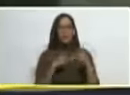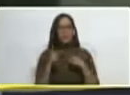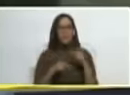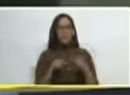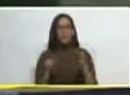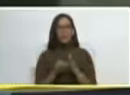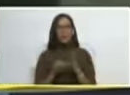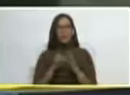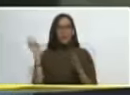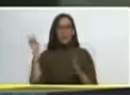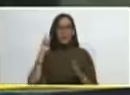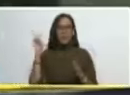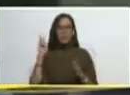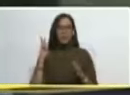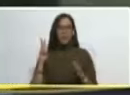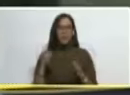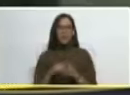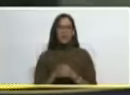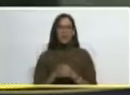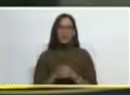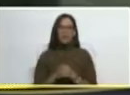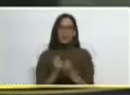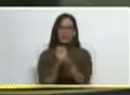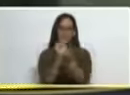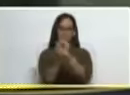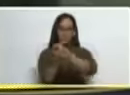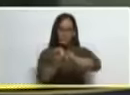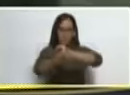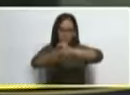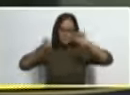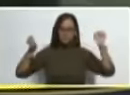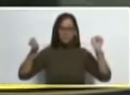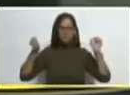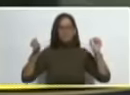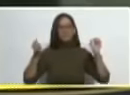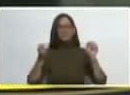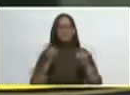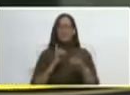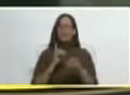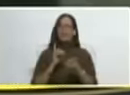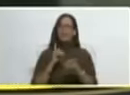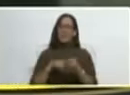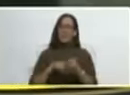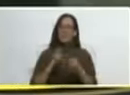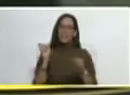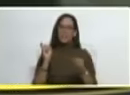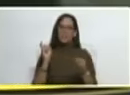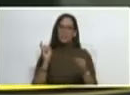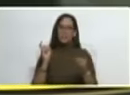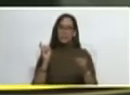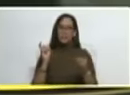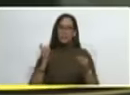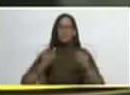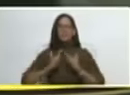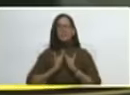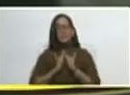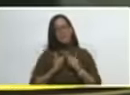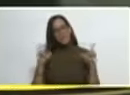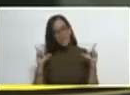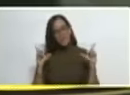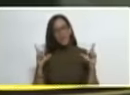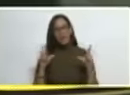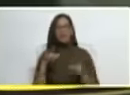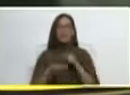donde Venezuela rompe las amarras de la dependencia, se libera y camina con pies